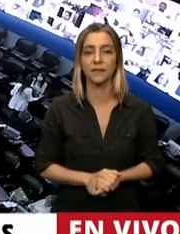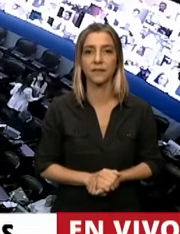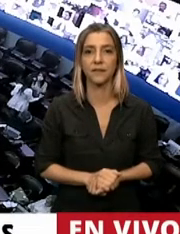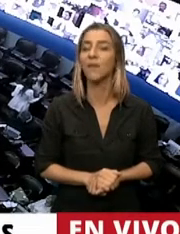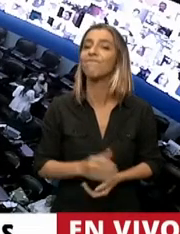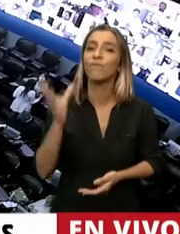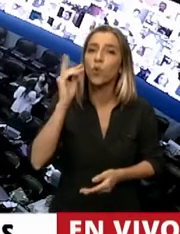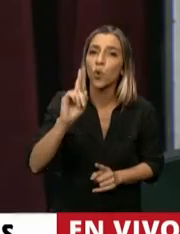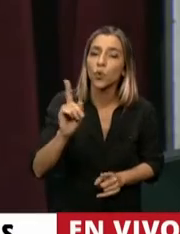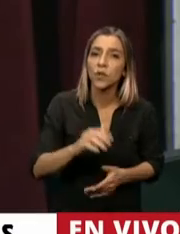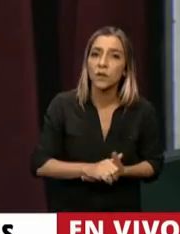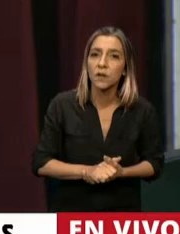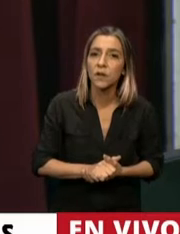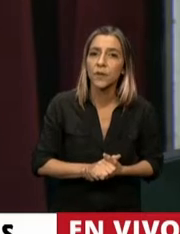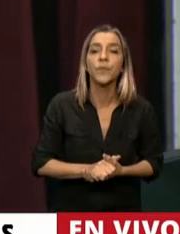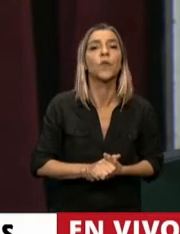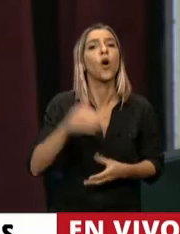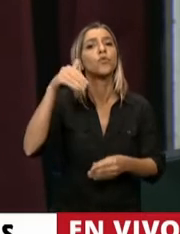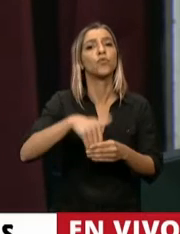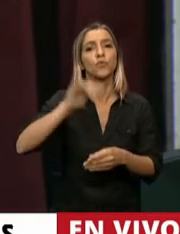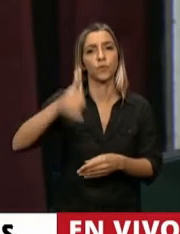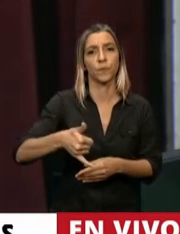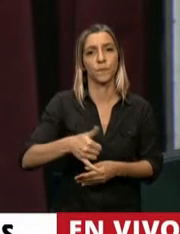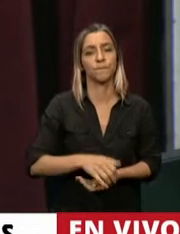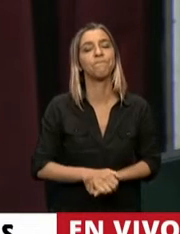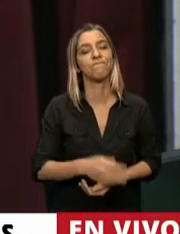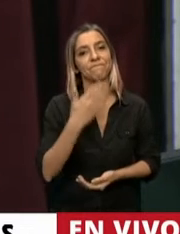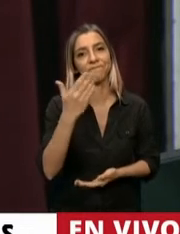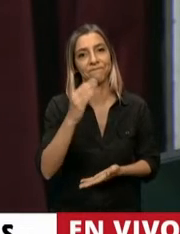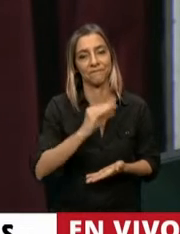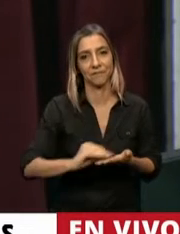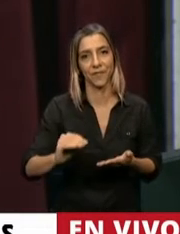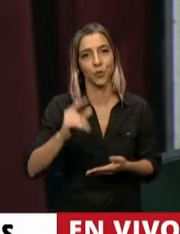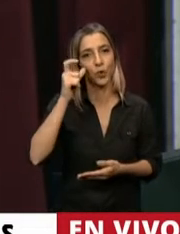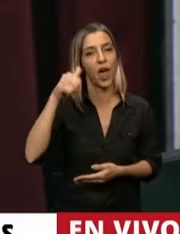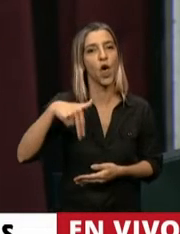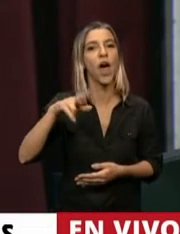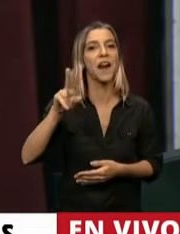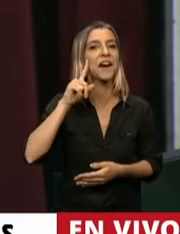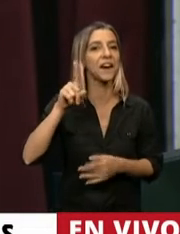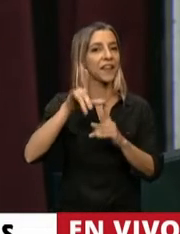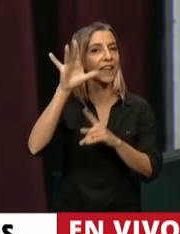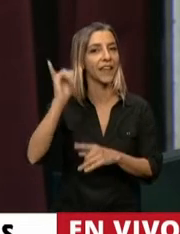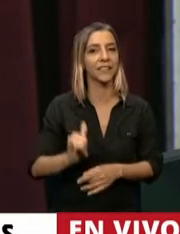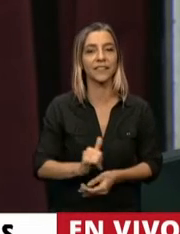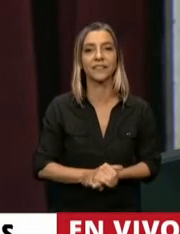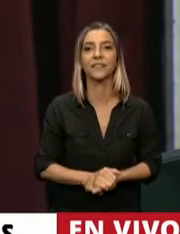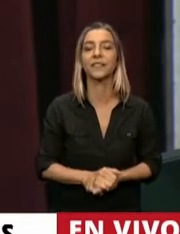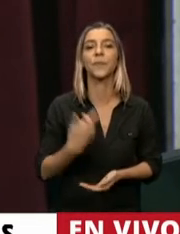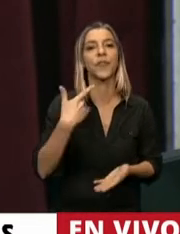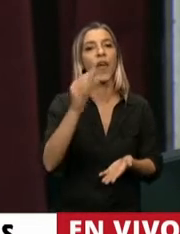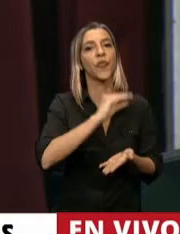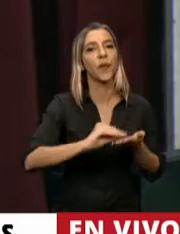no lo escuches diputado afirma gracias diputado enríquez diputado ezequiel fernández langan